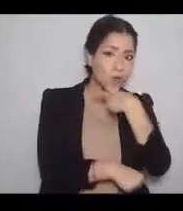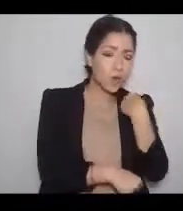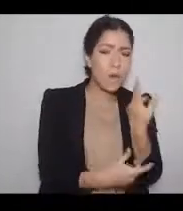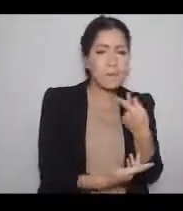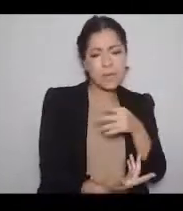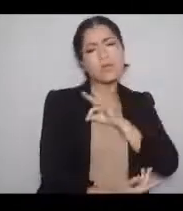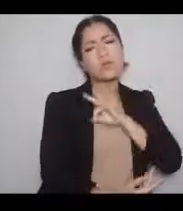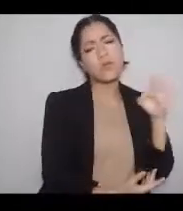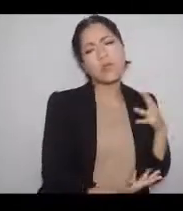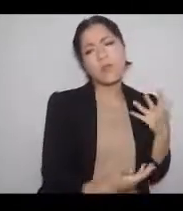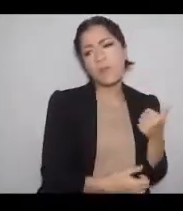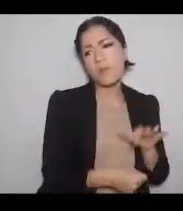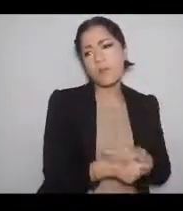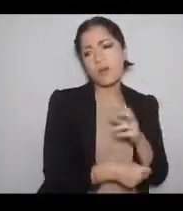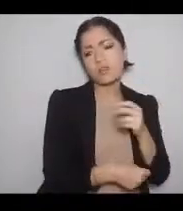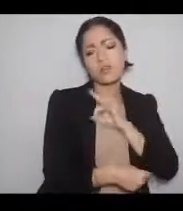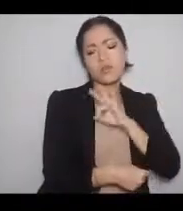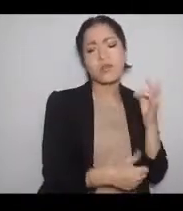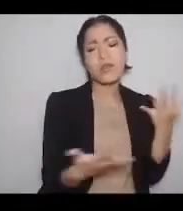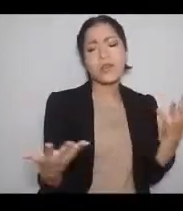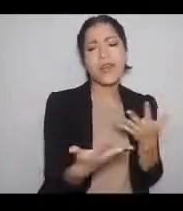actor.